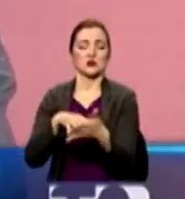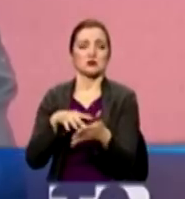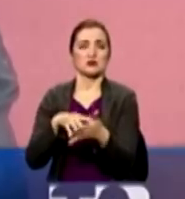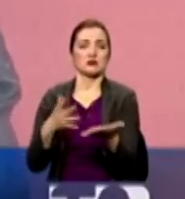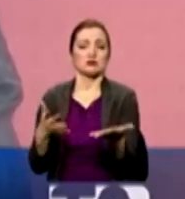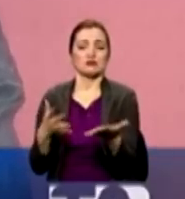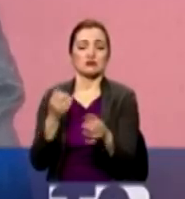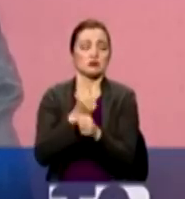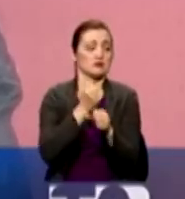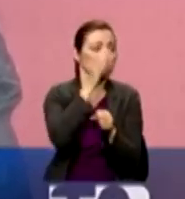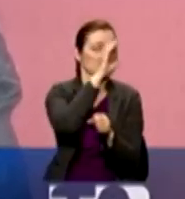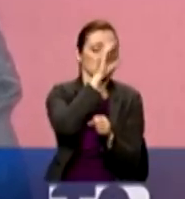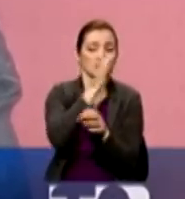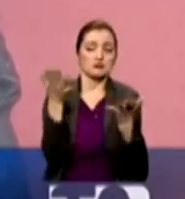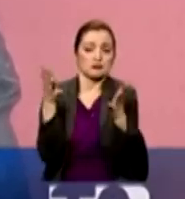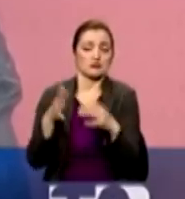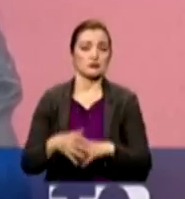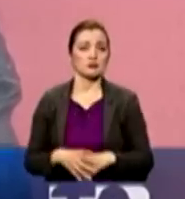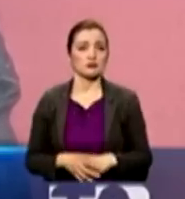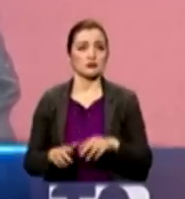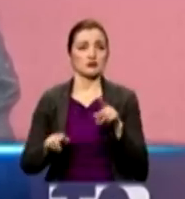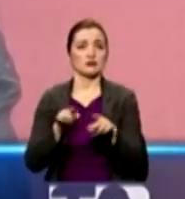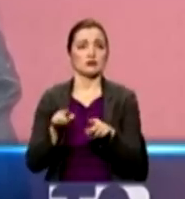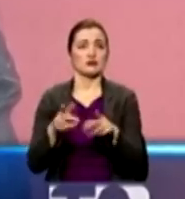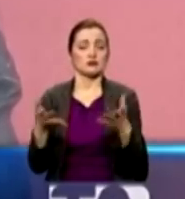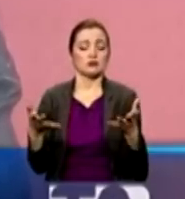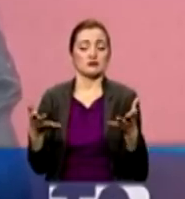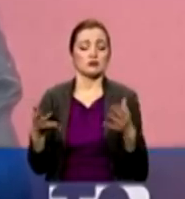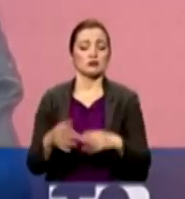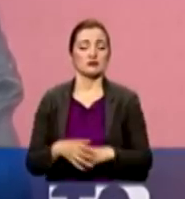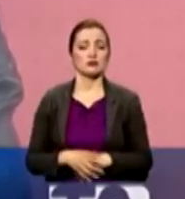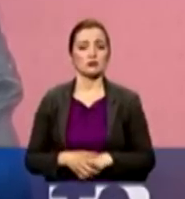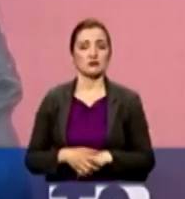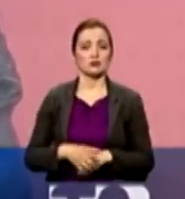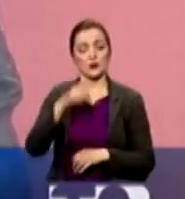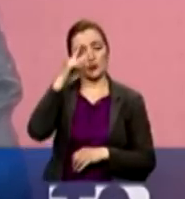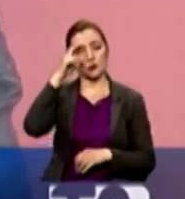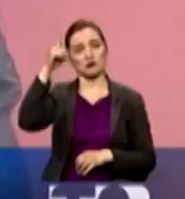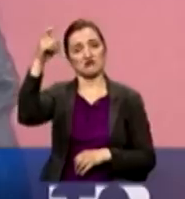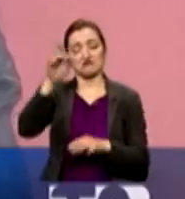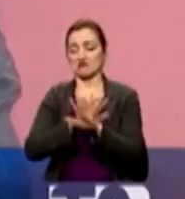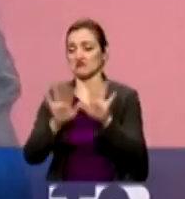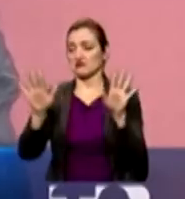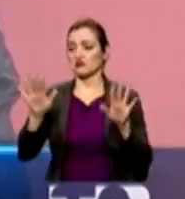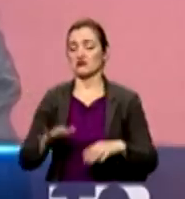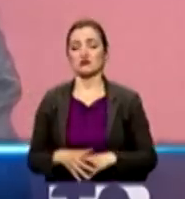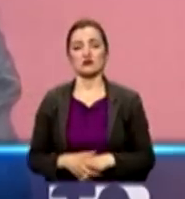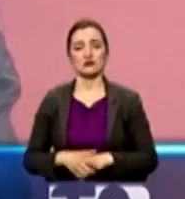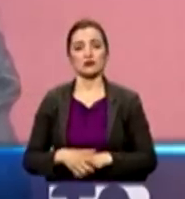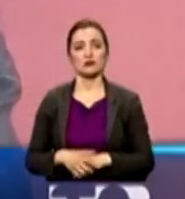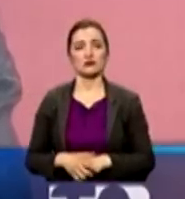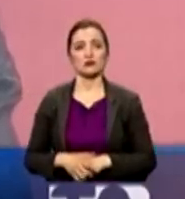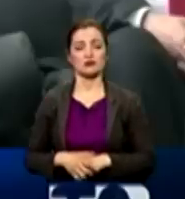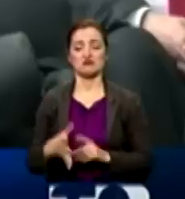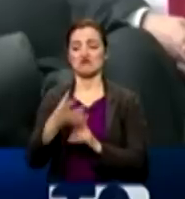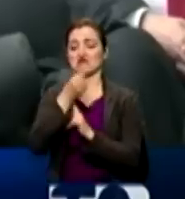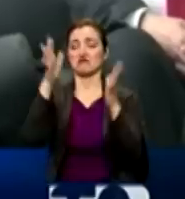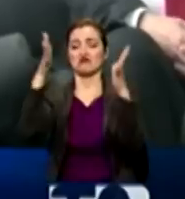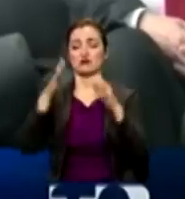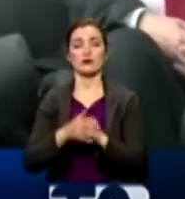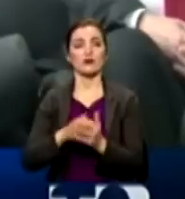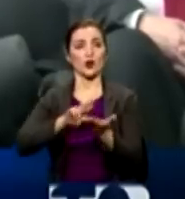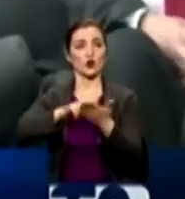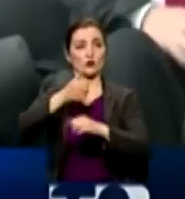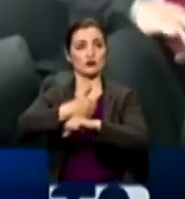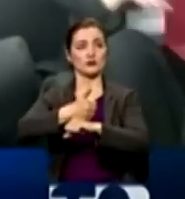no conseguimos trabajo, o algunos solo nos quedamos con el simple sueño de soñar y soñar, y no llegamos a lo que necesitamos. La reunión con